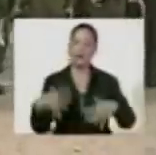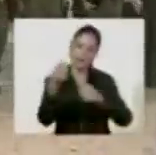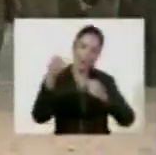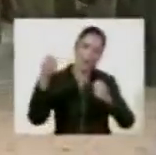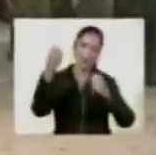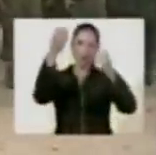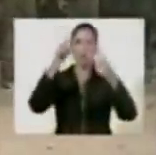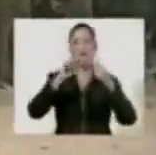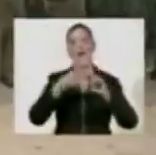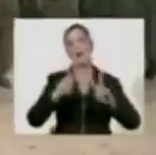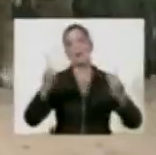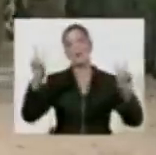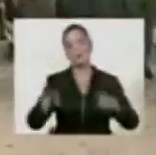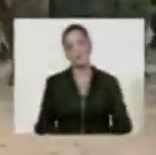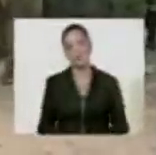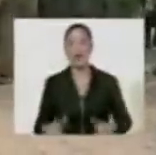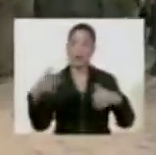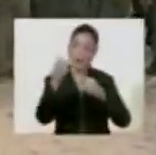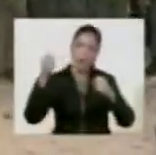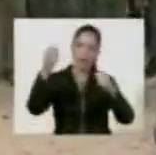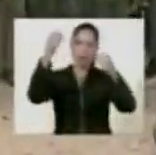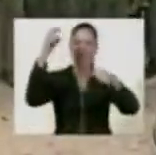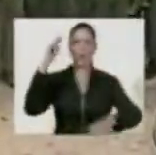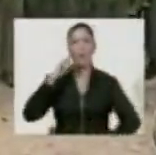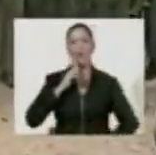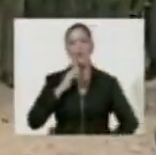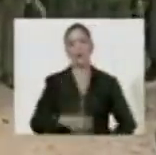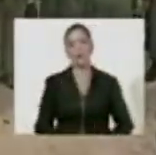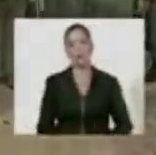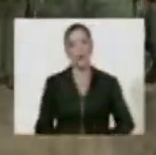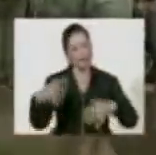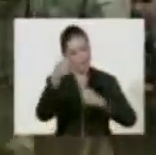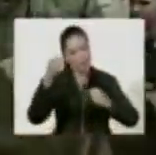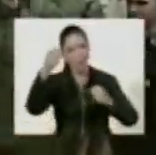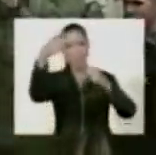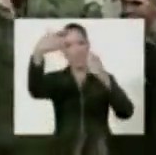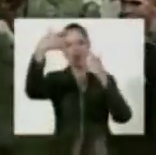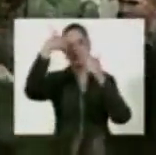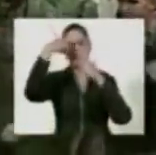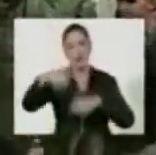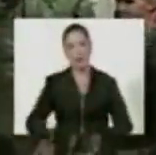paz! ¡Que viva Bolívar! ¡Que viva Chávez!